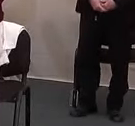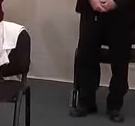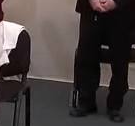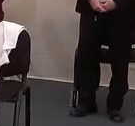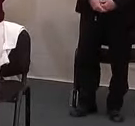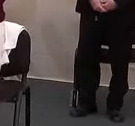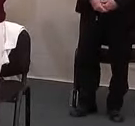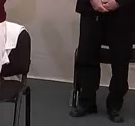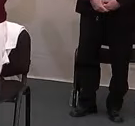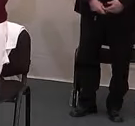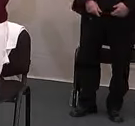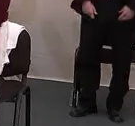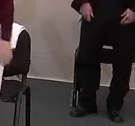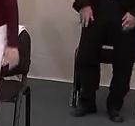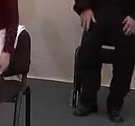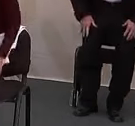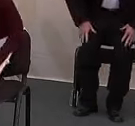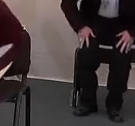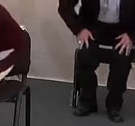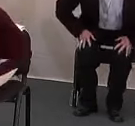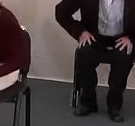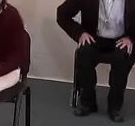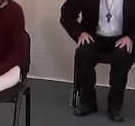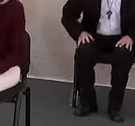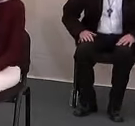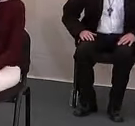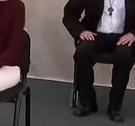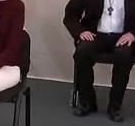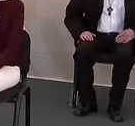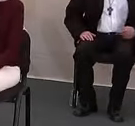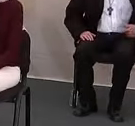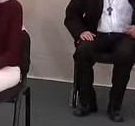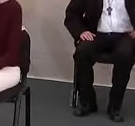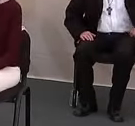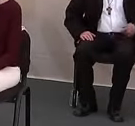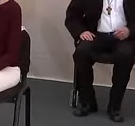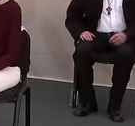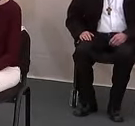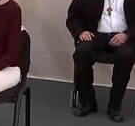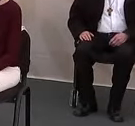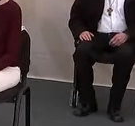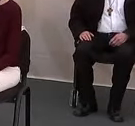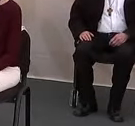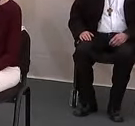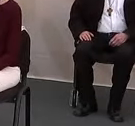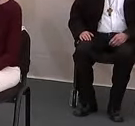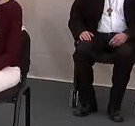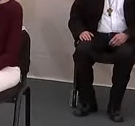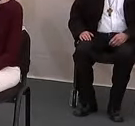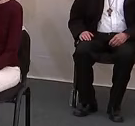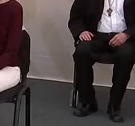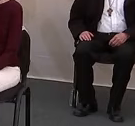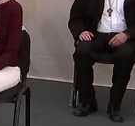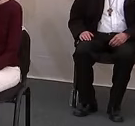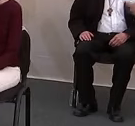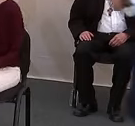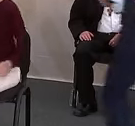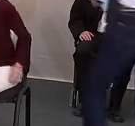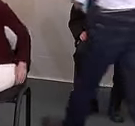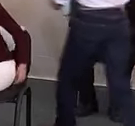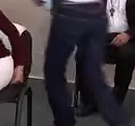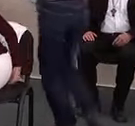Sean tan amables de ocupar sus lugares. A continuación, hace uso de la palabra el Coordinador Nacional del Programa